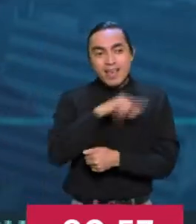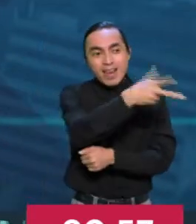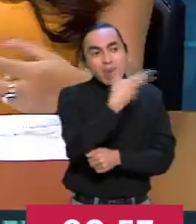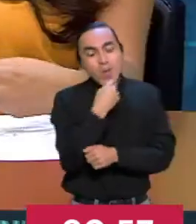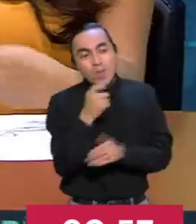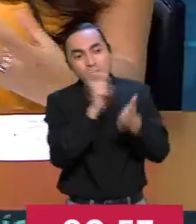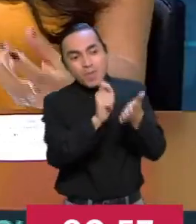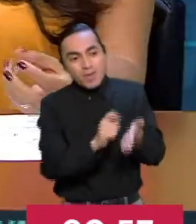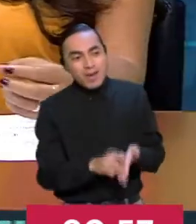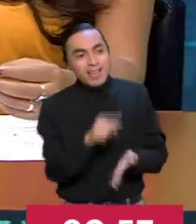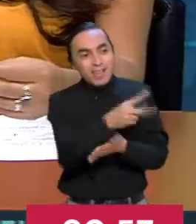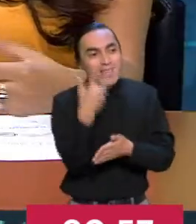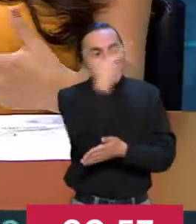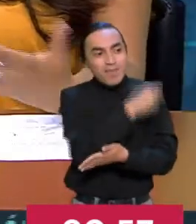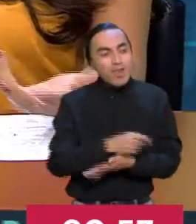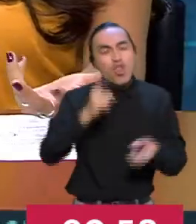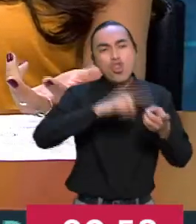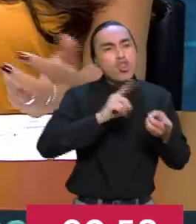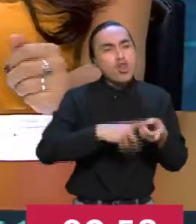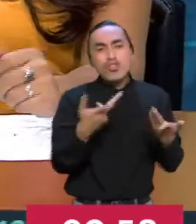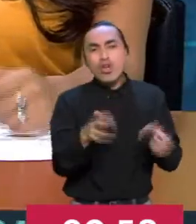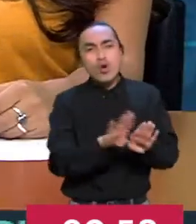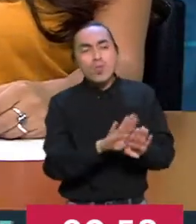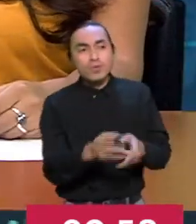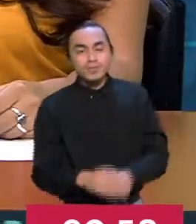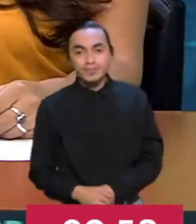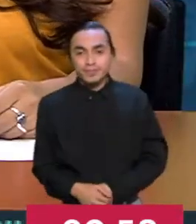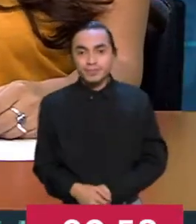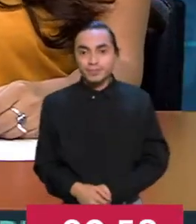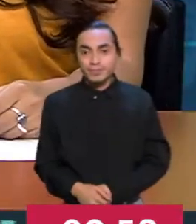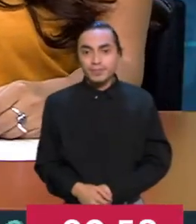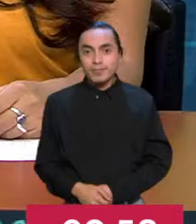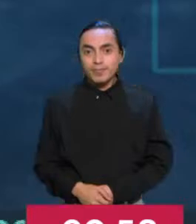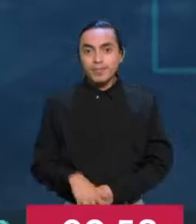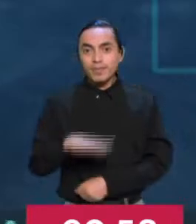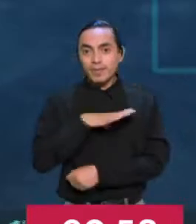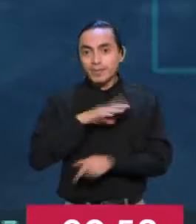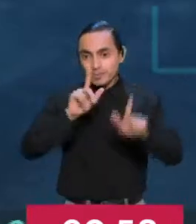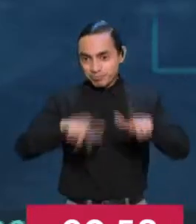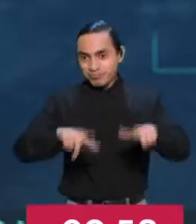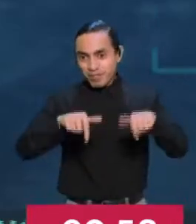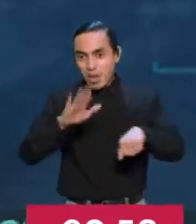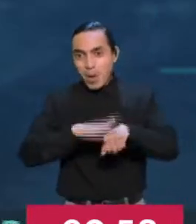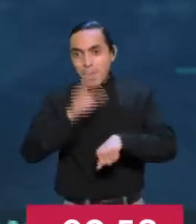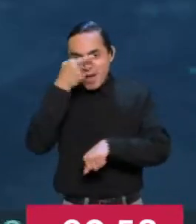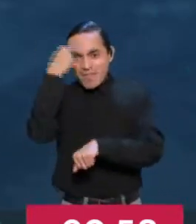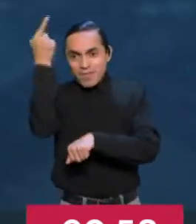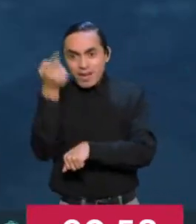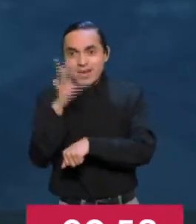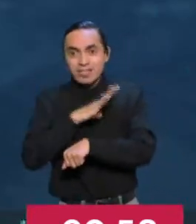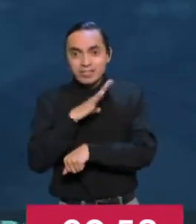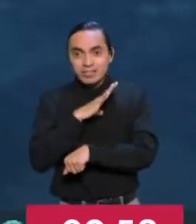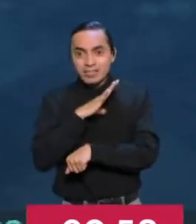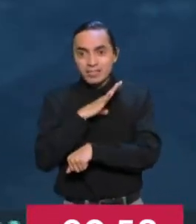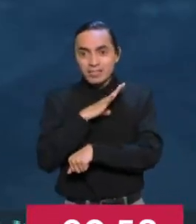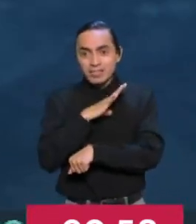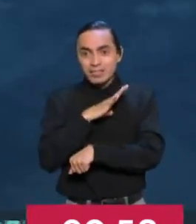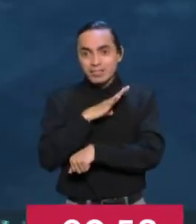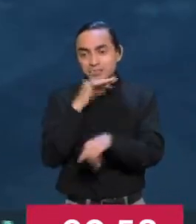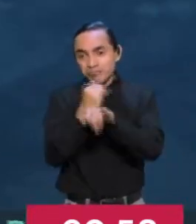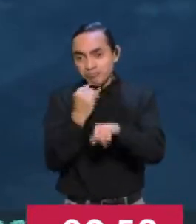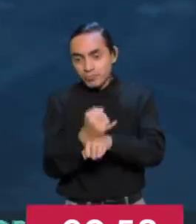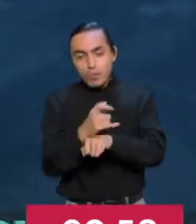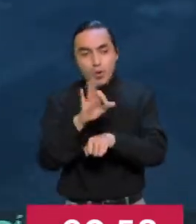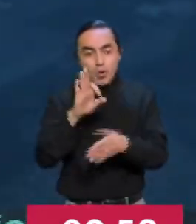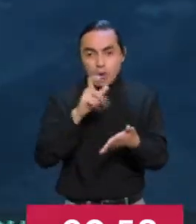qué bonito libro, ¿dónde se puede conseguir? ¿Todavía es de fácil acceso? Más o menos, en versiones digitales es más sencillo porque justamente tiene distintas ediciones. De hecho,